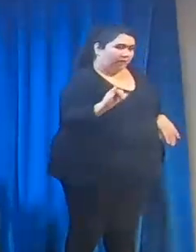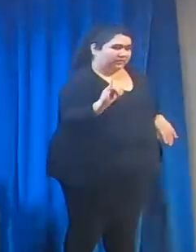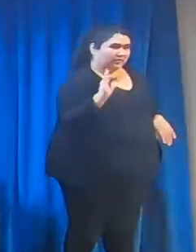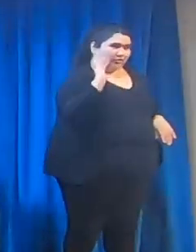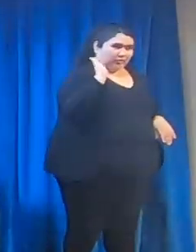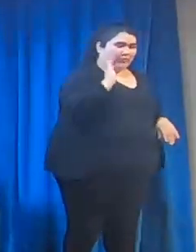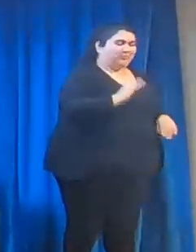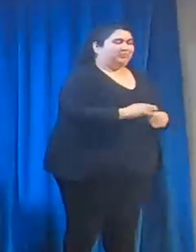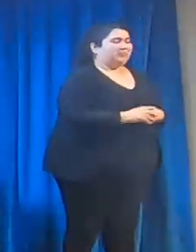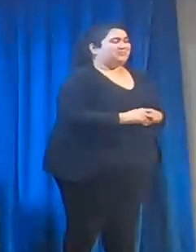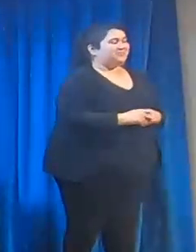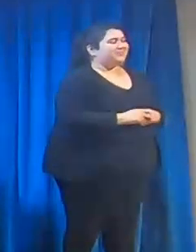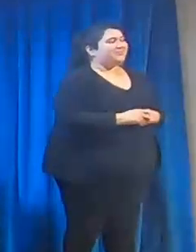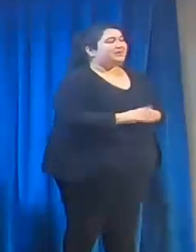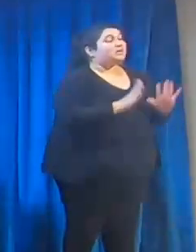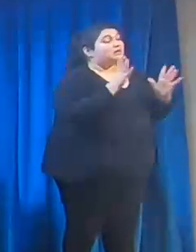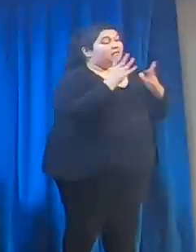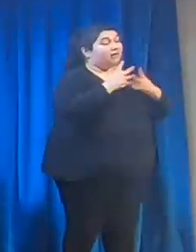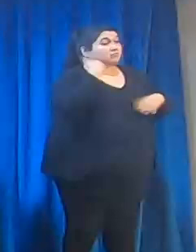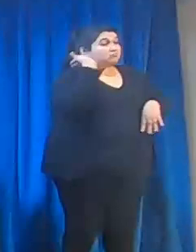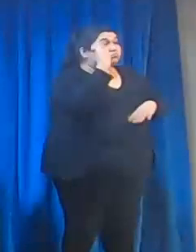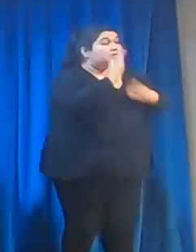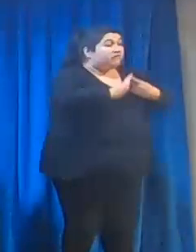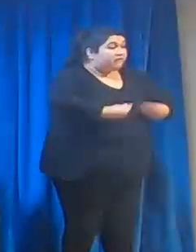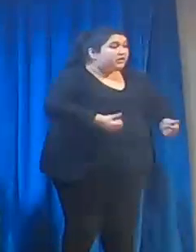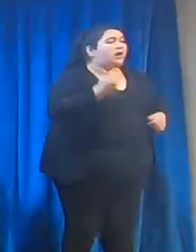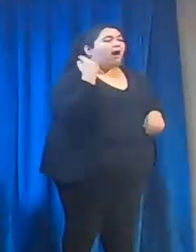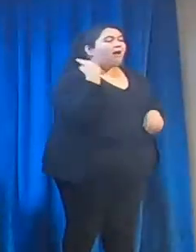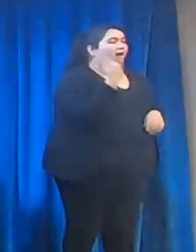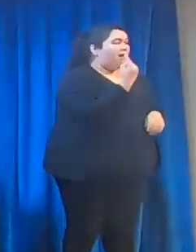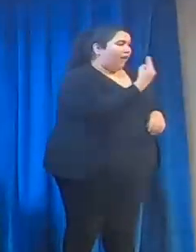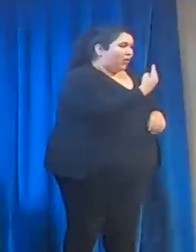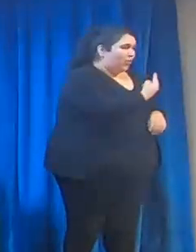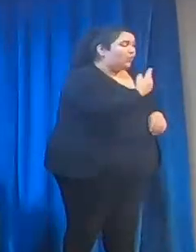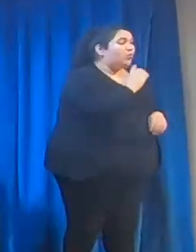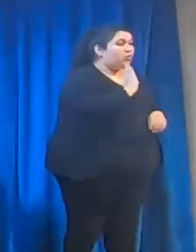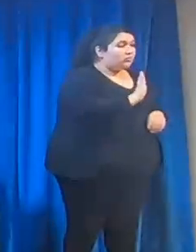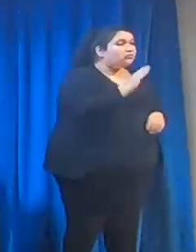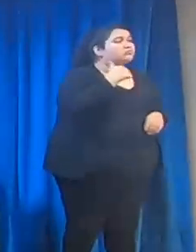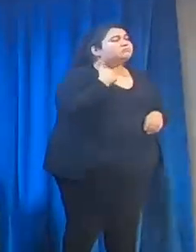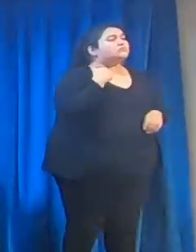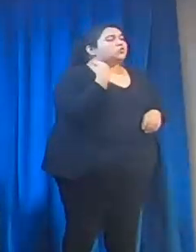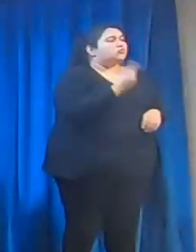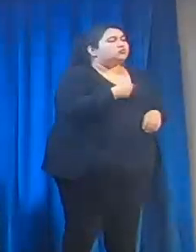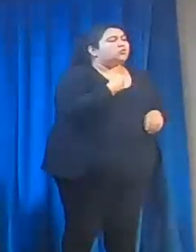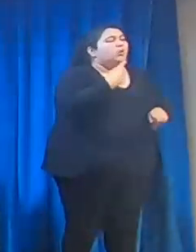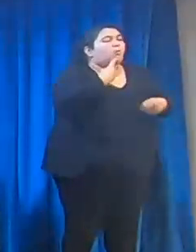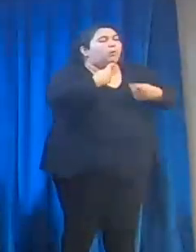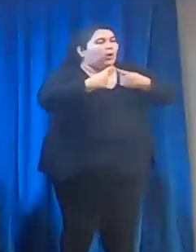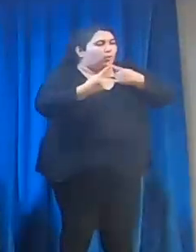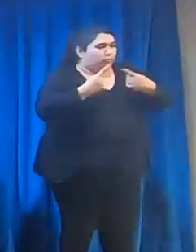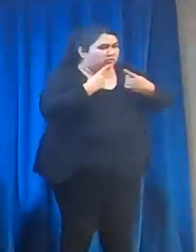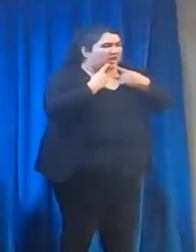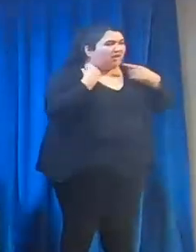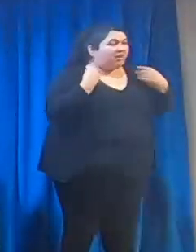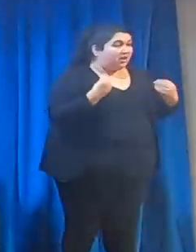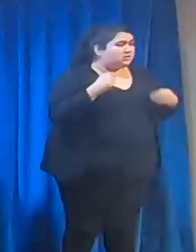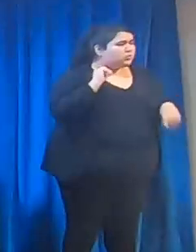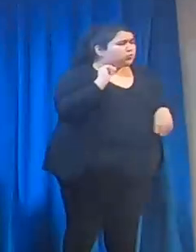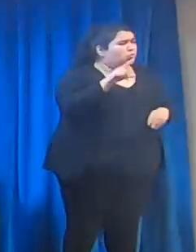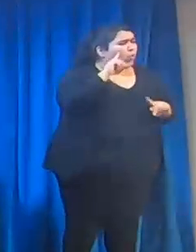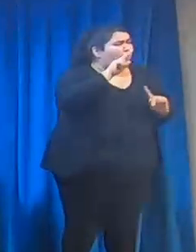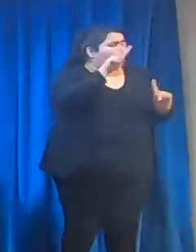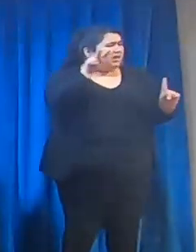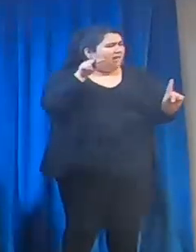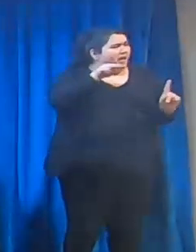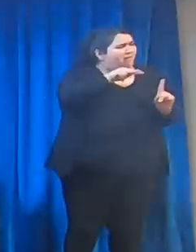20. Al finalizar, a cada expositora y expositor le haremos la siguiente pregunta. Desde tu